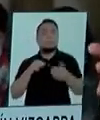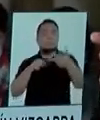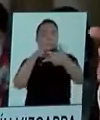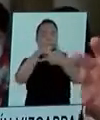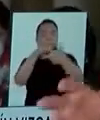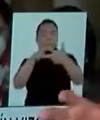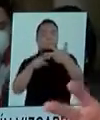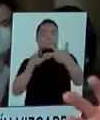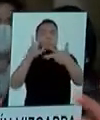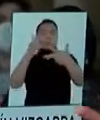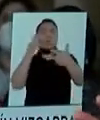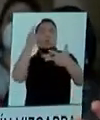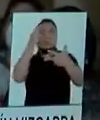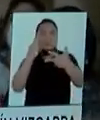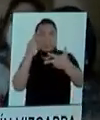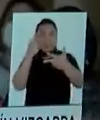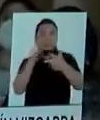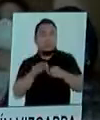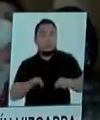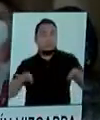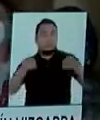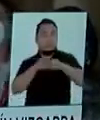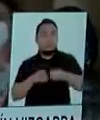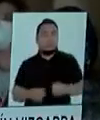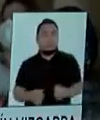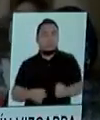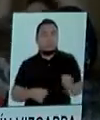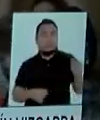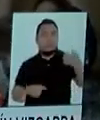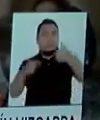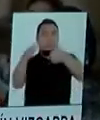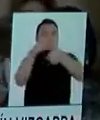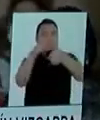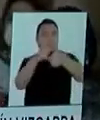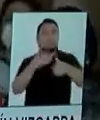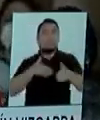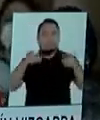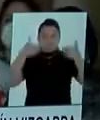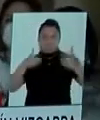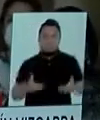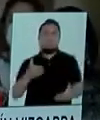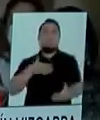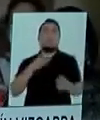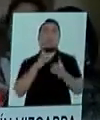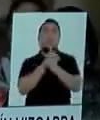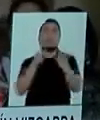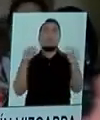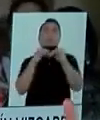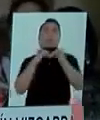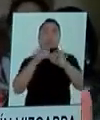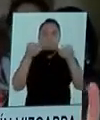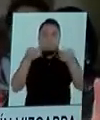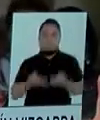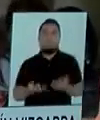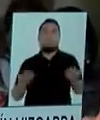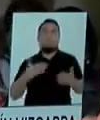el Ministerio Público, se surre en el Congreso, y él desde el